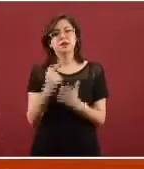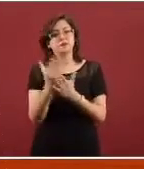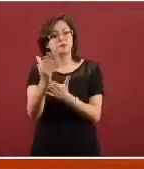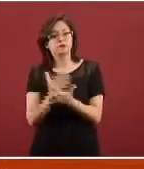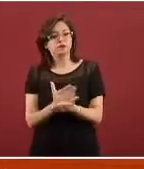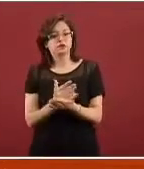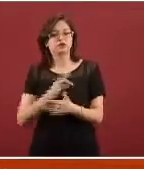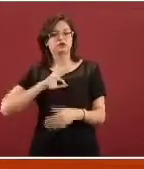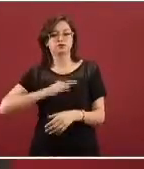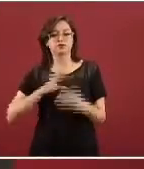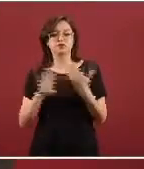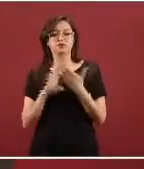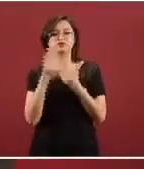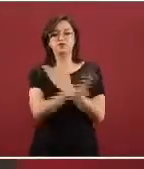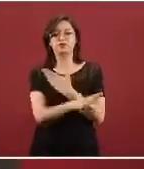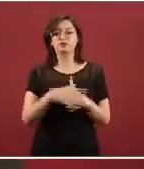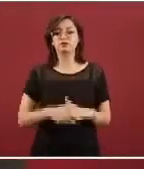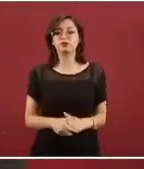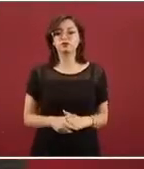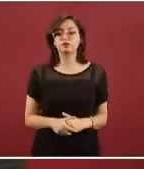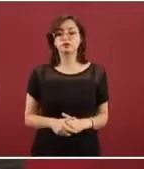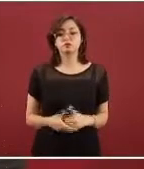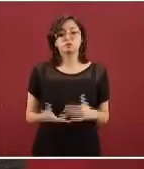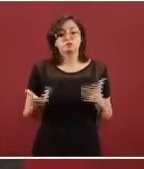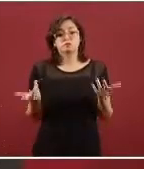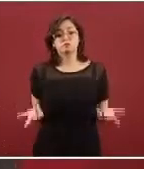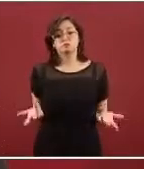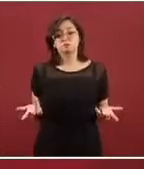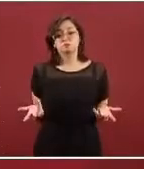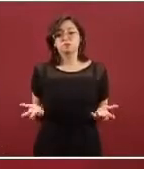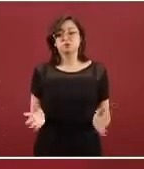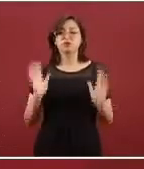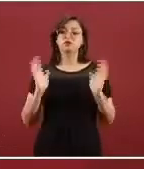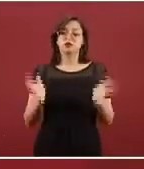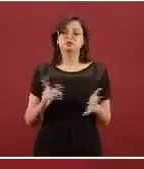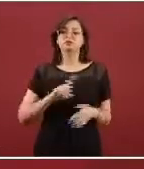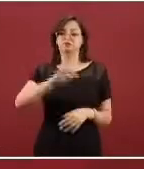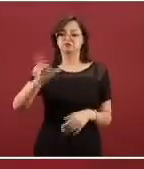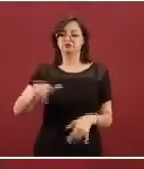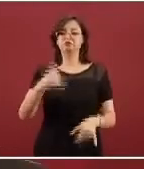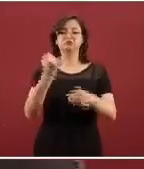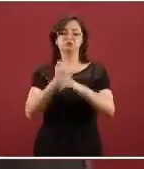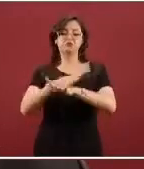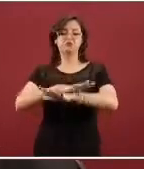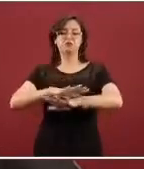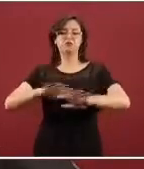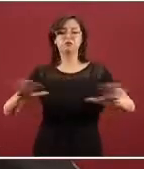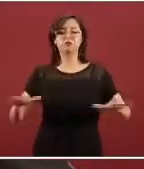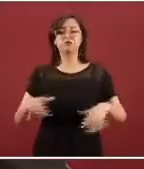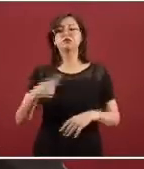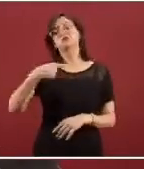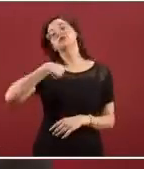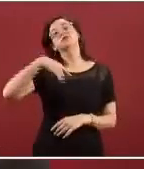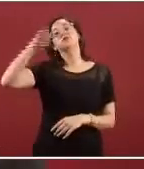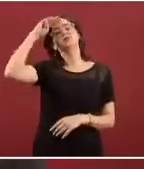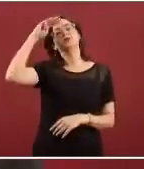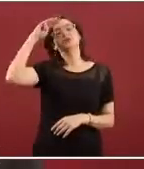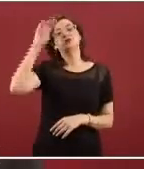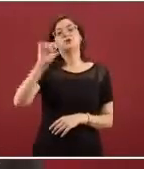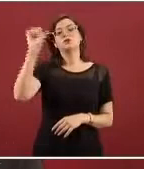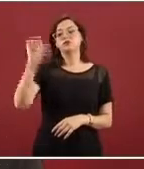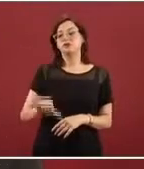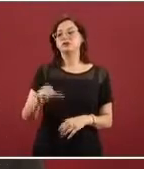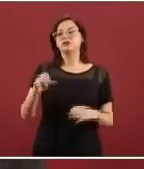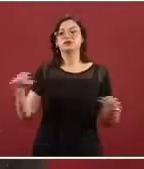hacerle frente a los efectos de este virus. Entonces, eso ya se informará en otra ocasión. Yo pienso que esta declaratoria lo que